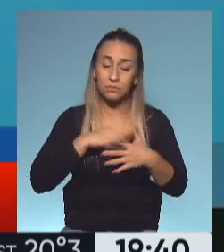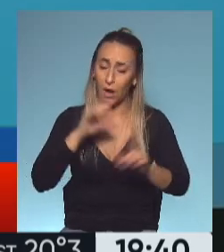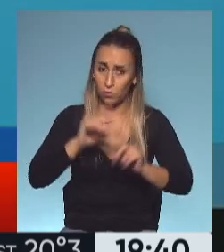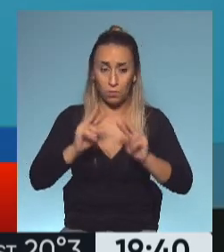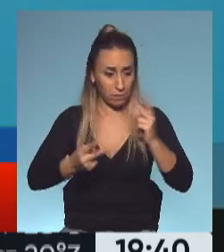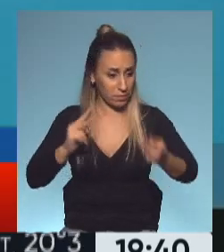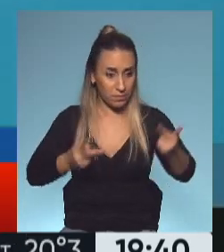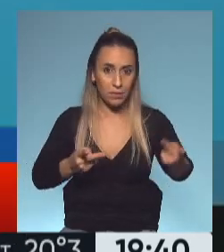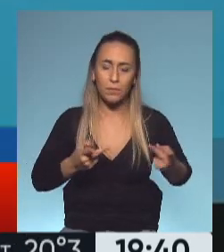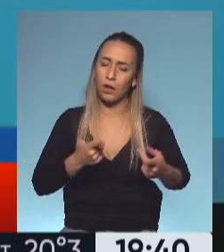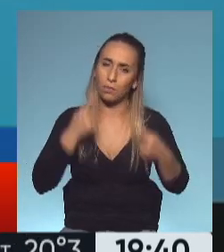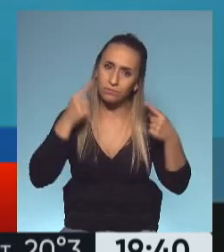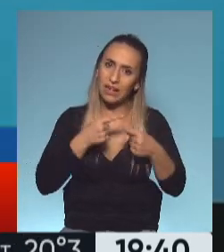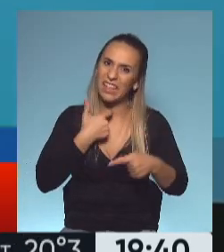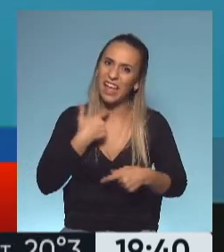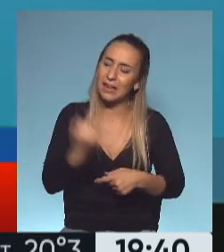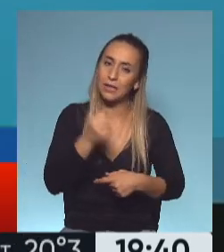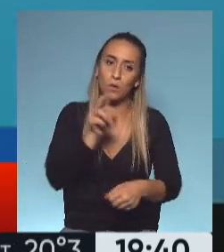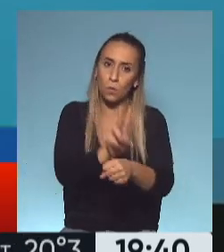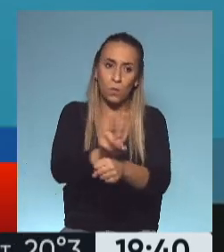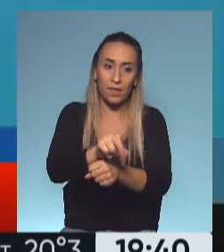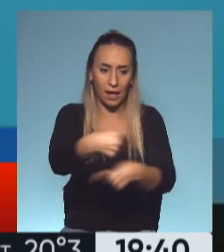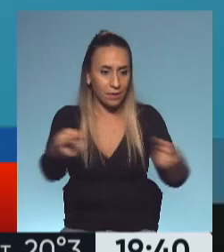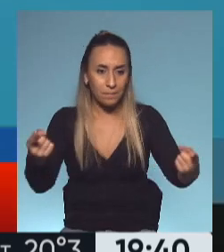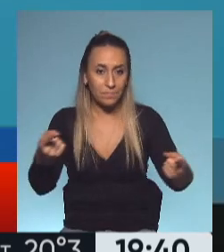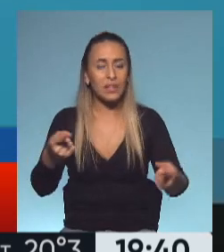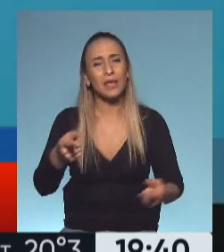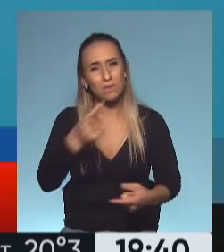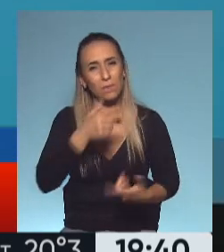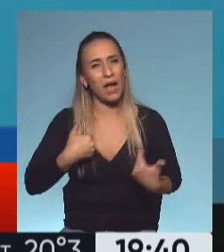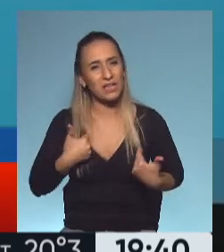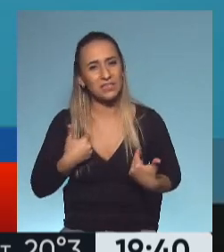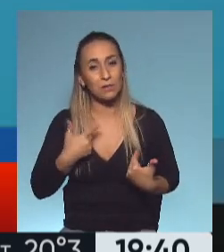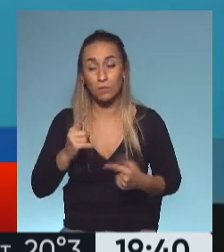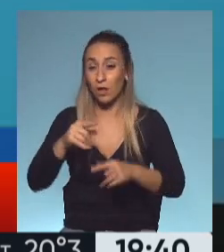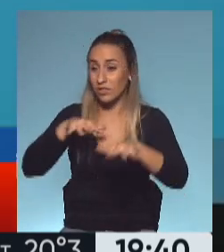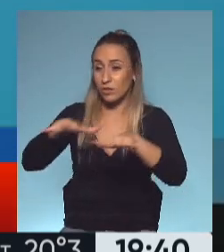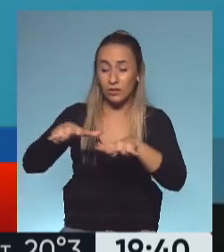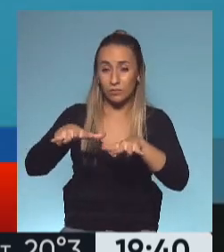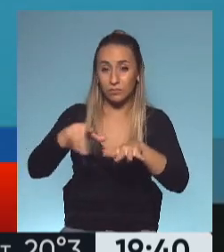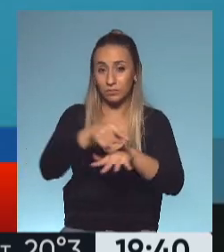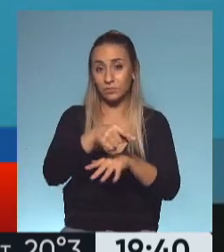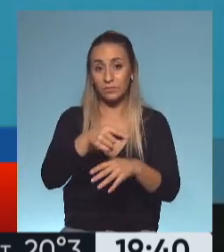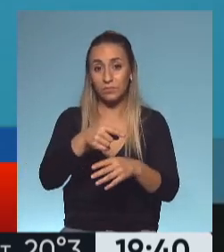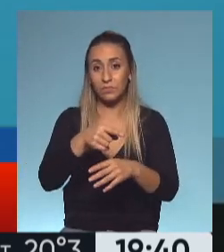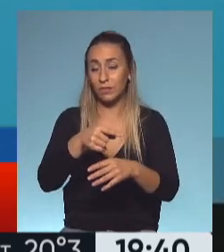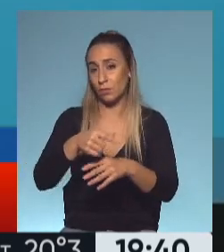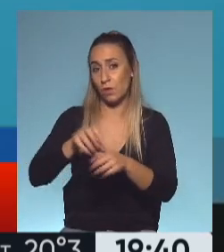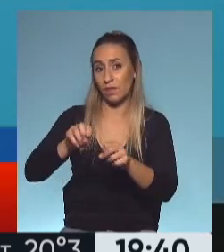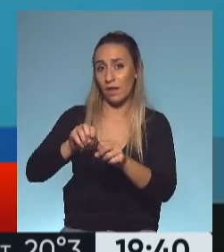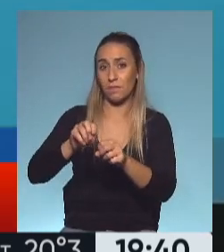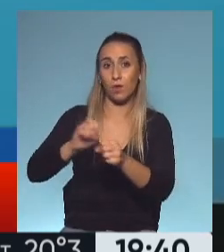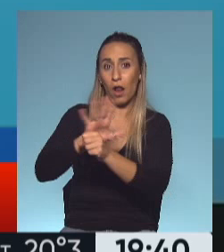recordarlo y me parece que la otra cara de esa moneda, de la tragedia que ocurre con esta